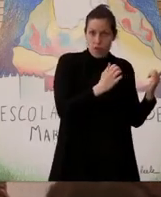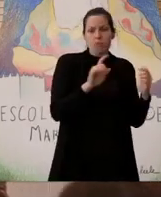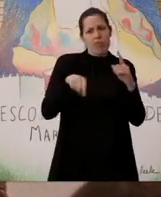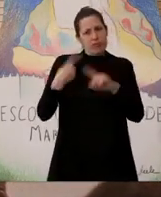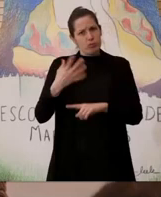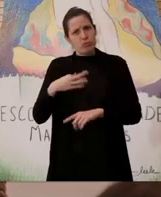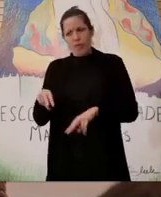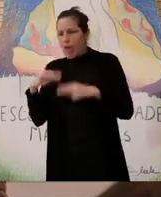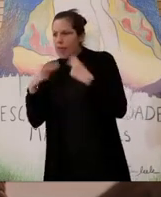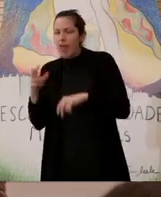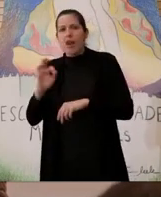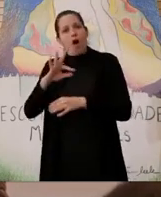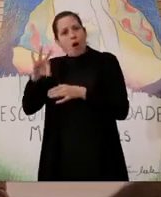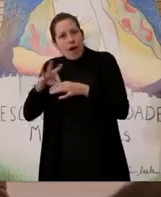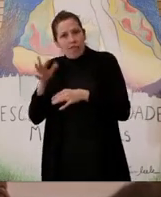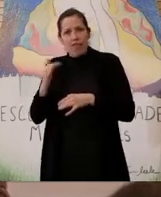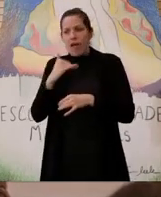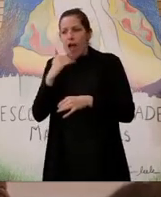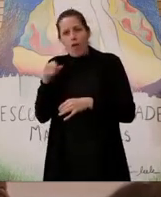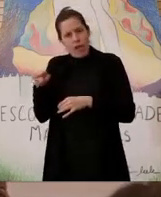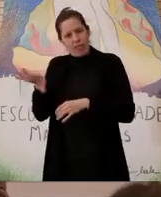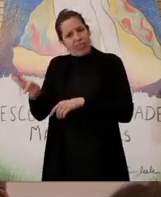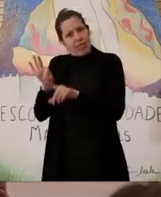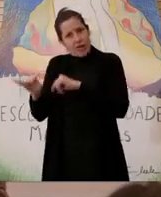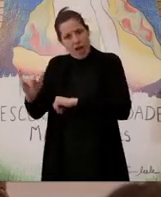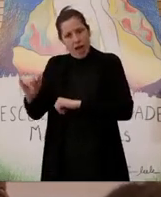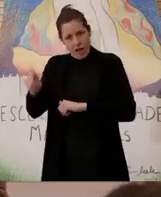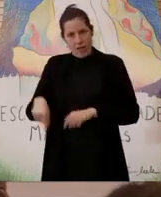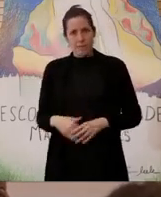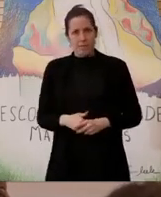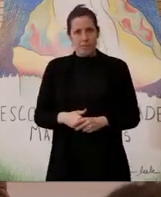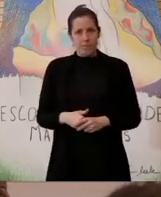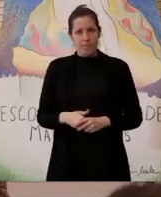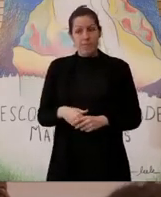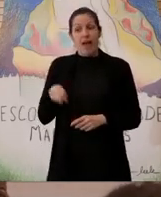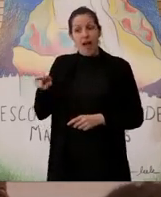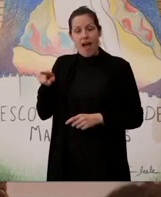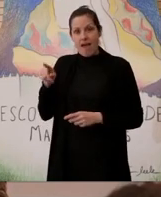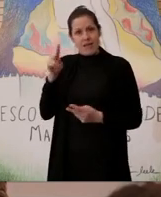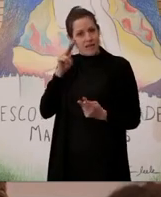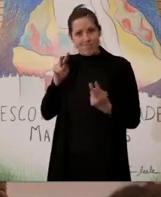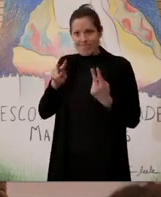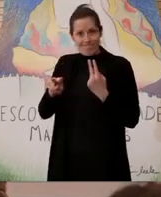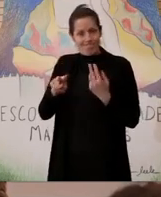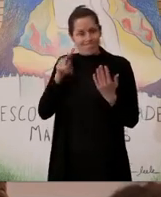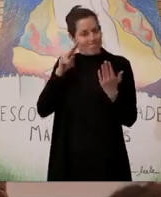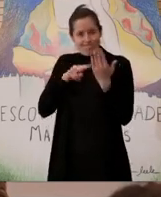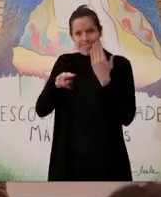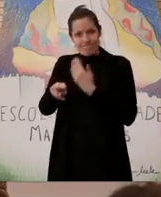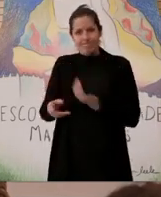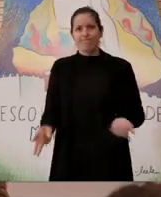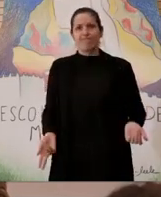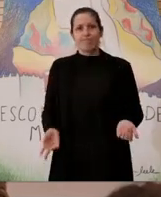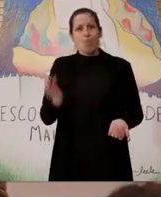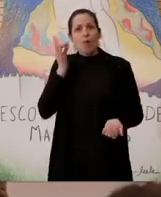que hay identificar que hay redes donde se deciden y no nos ven y no nos ven no las mujeres no nos ven en mayor medida